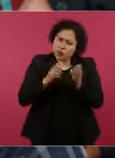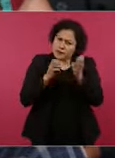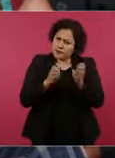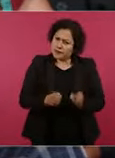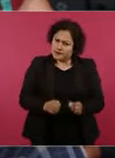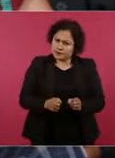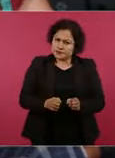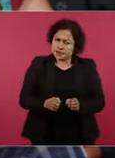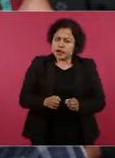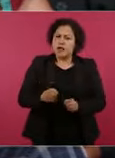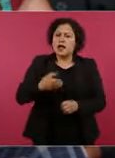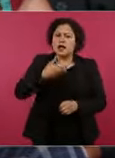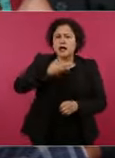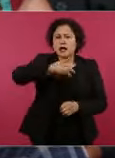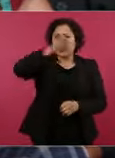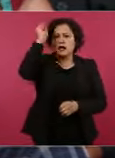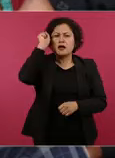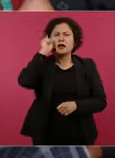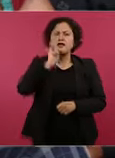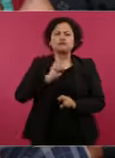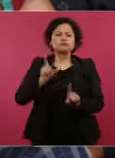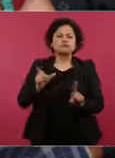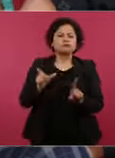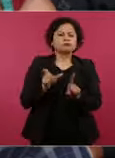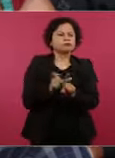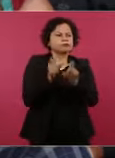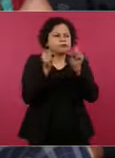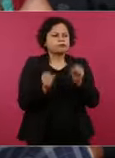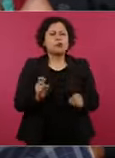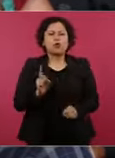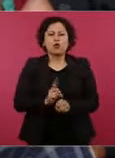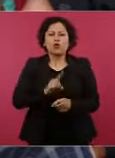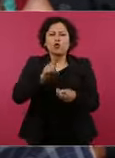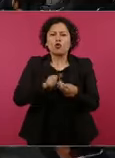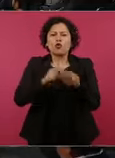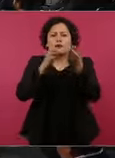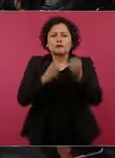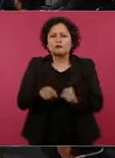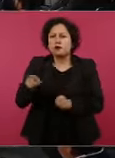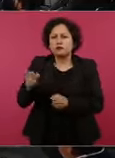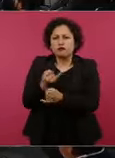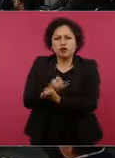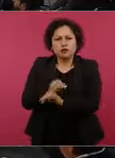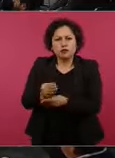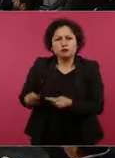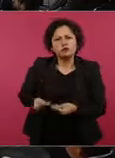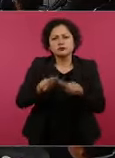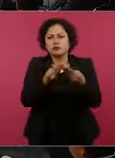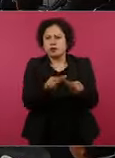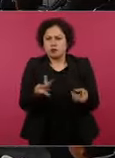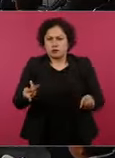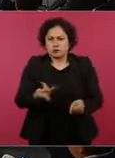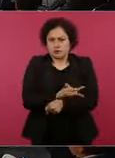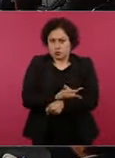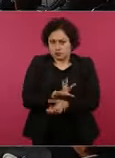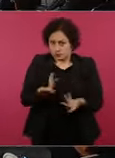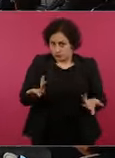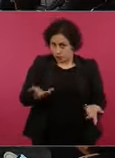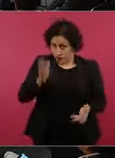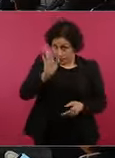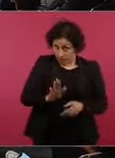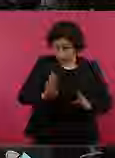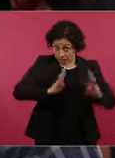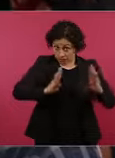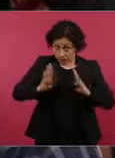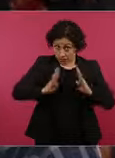el equipo de seguridad de la candidata, ¿dónde estaba? ¿Qué reportes tienen? Ellos, supone que es el ejército el que está